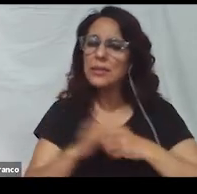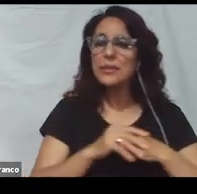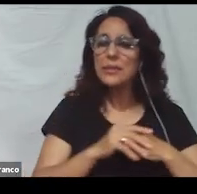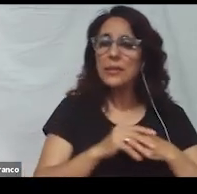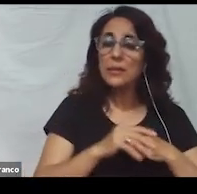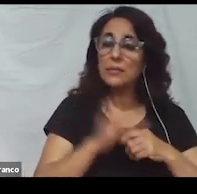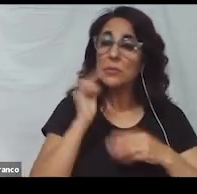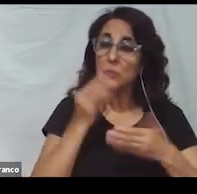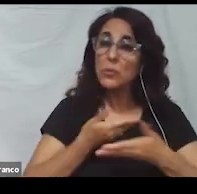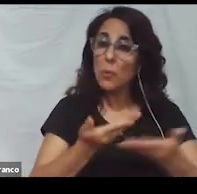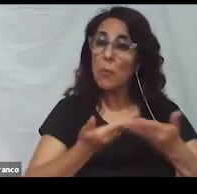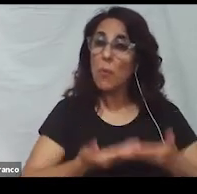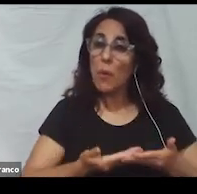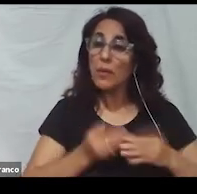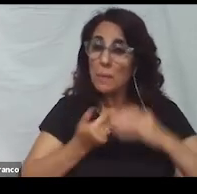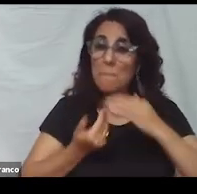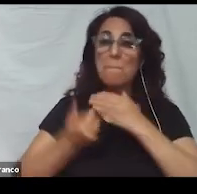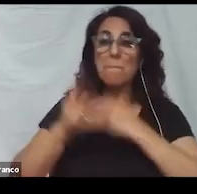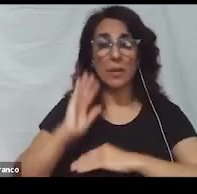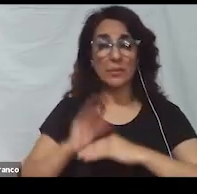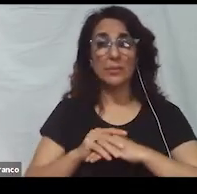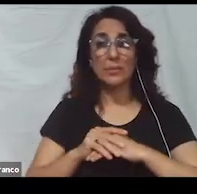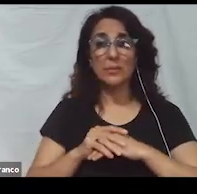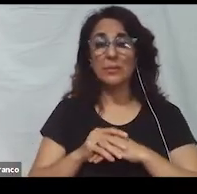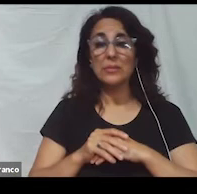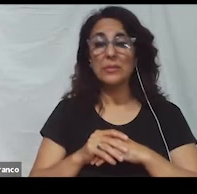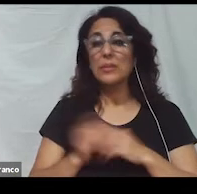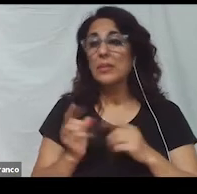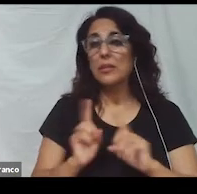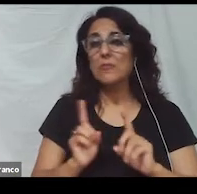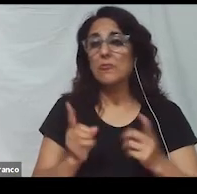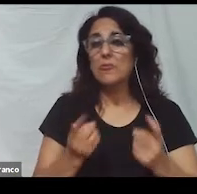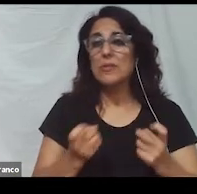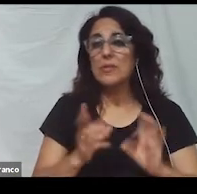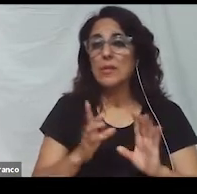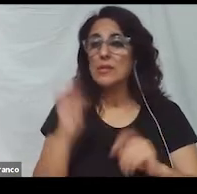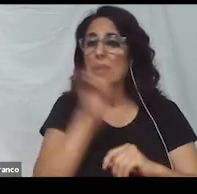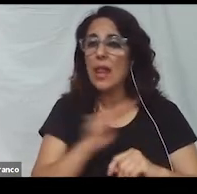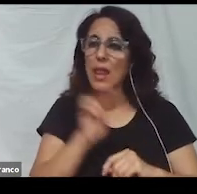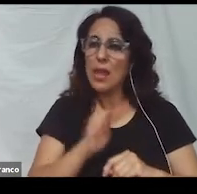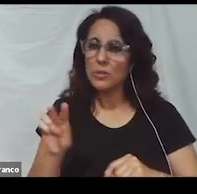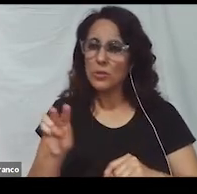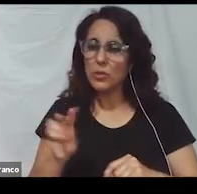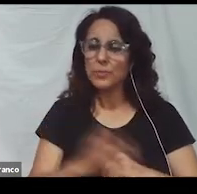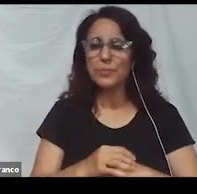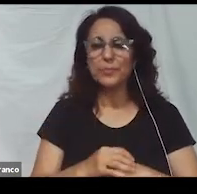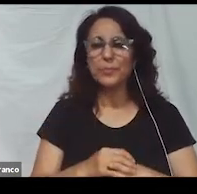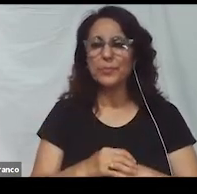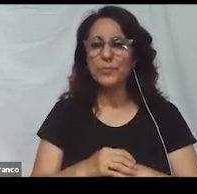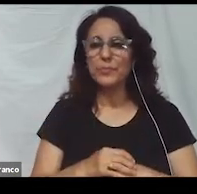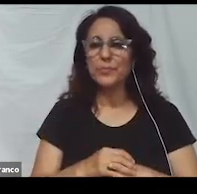figura como probablemente el más utilizado por personas que no necesitan lector de pantalla. O sea, básicamente, testers